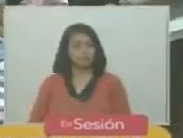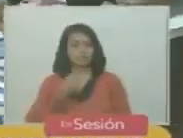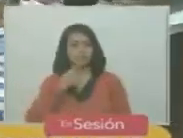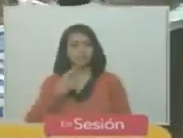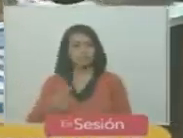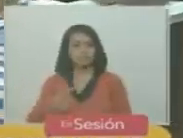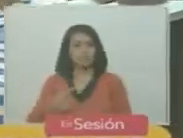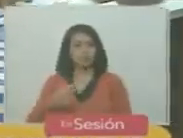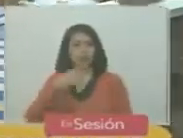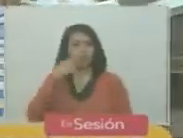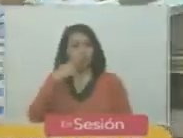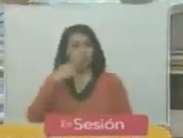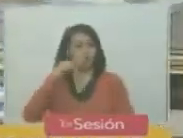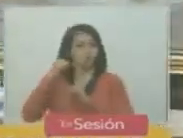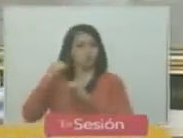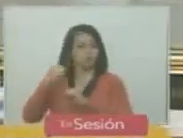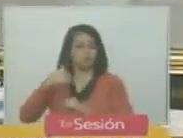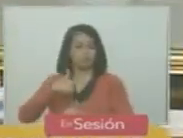el rojo rojito